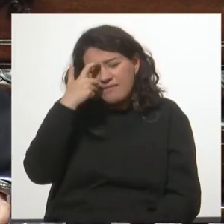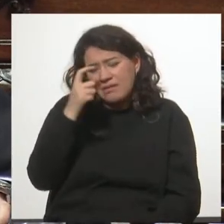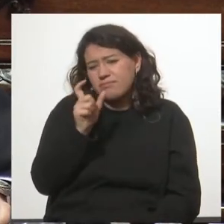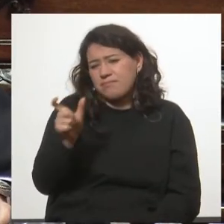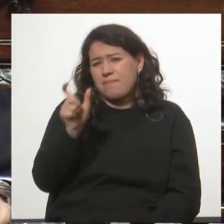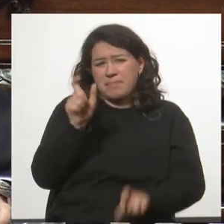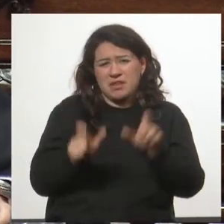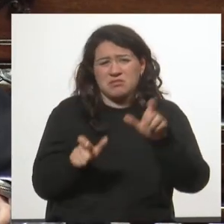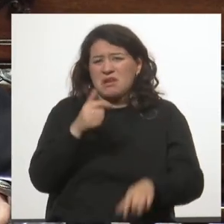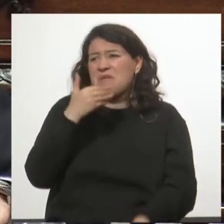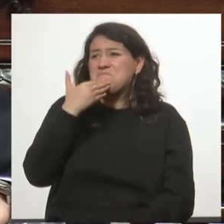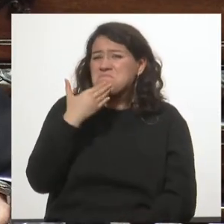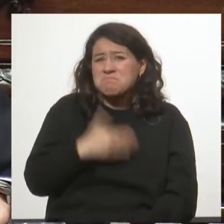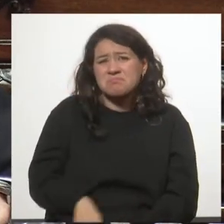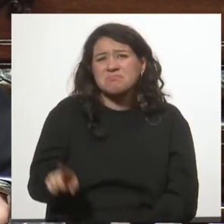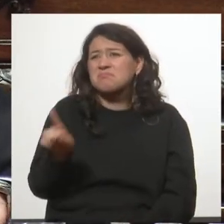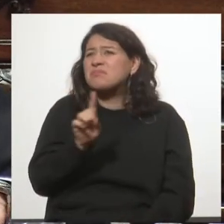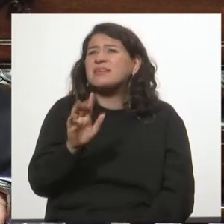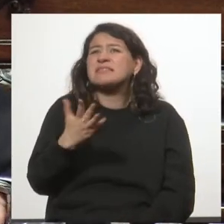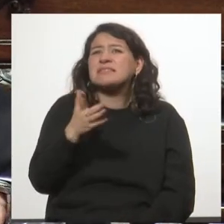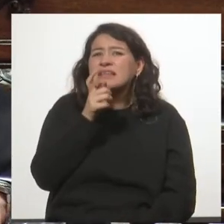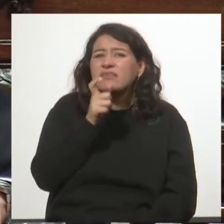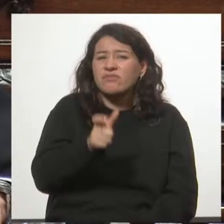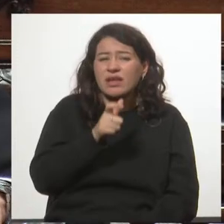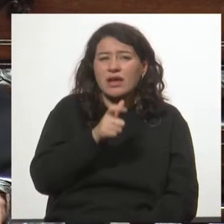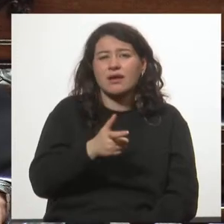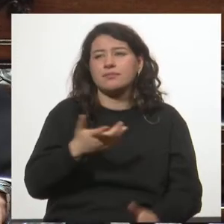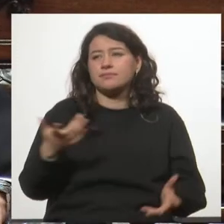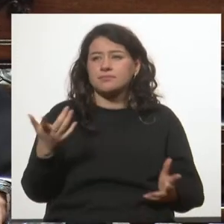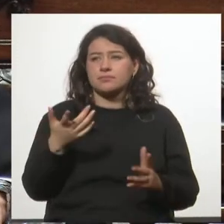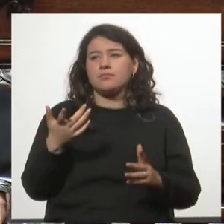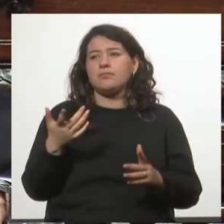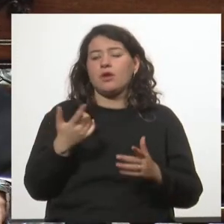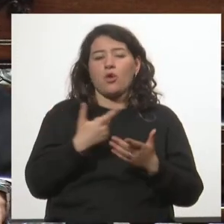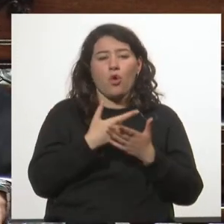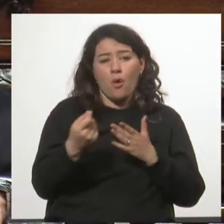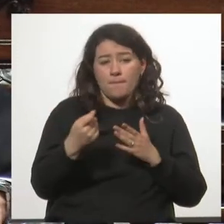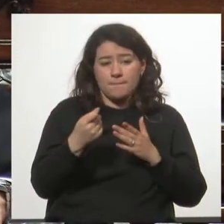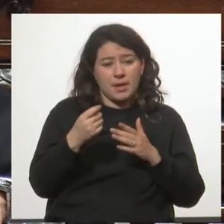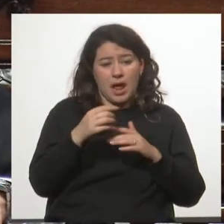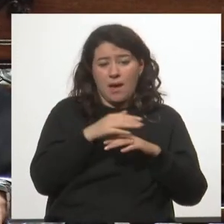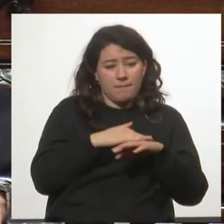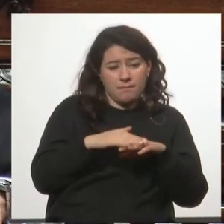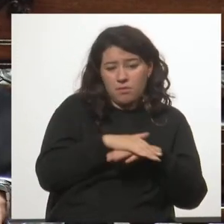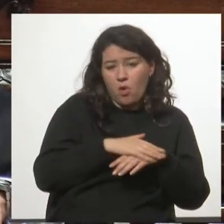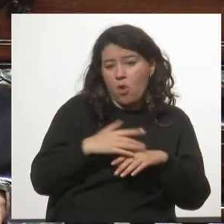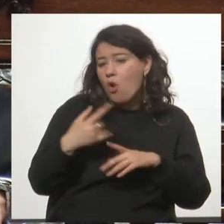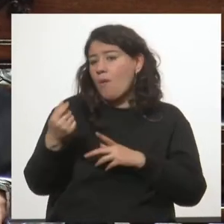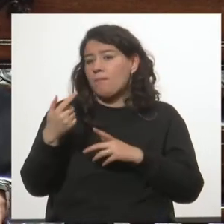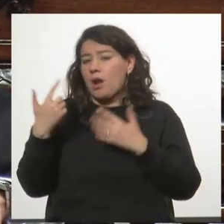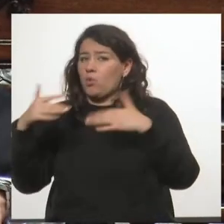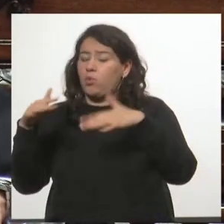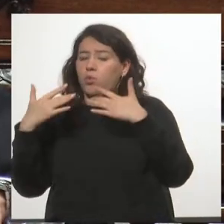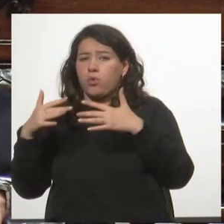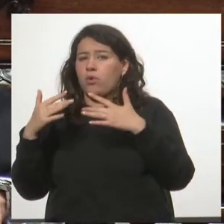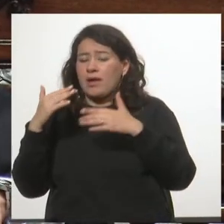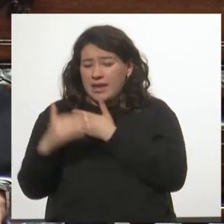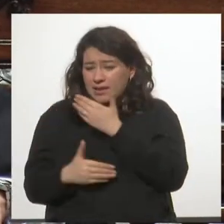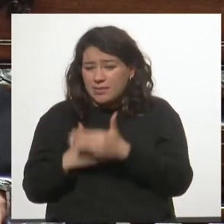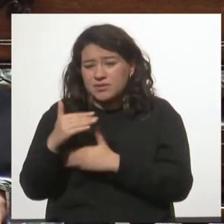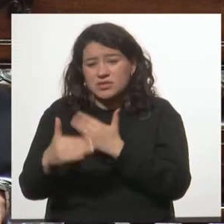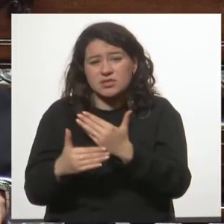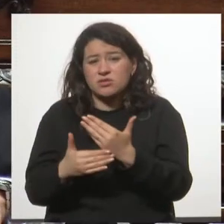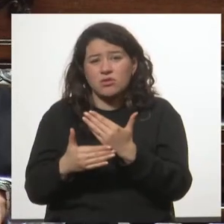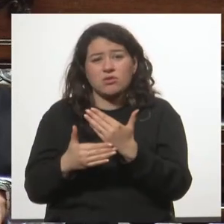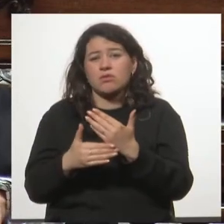la gente no entiende lo que queda claro de que la menor compra hasta la mayor en este proceso estuvo totalmente